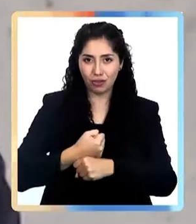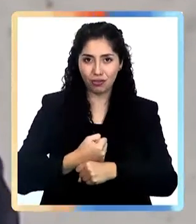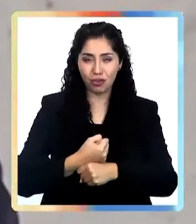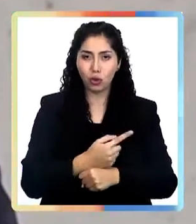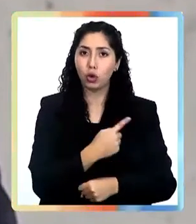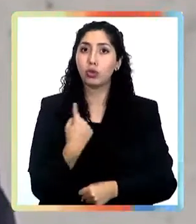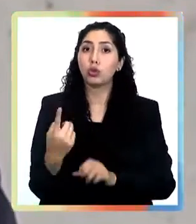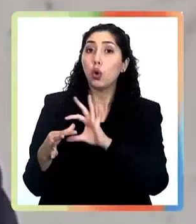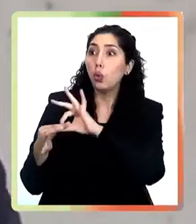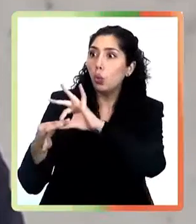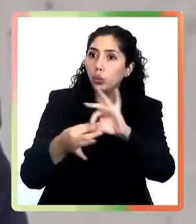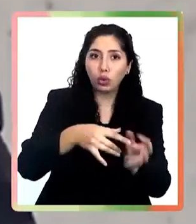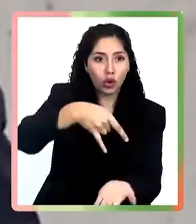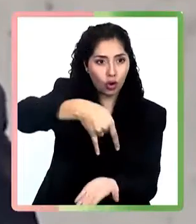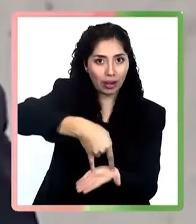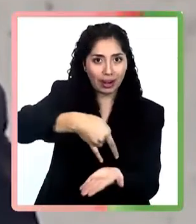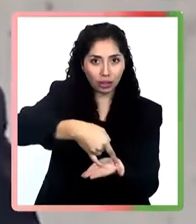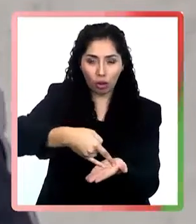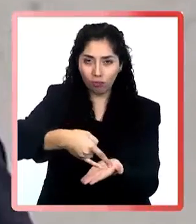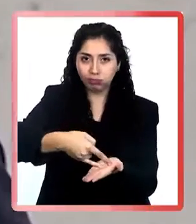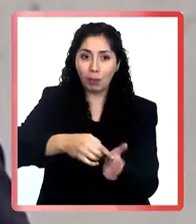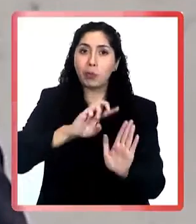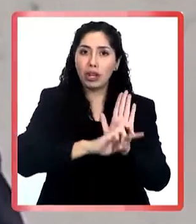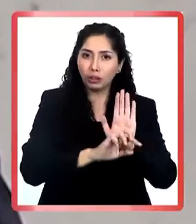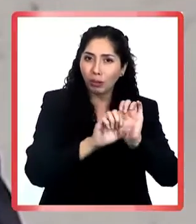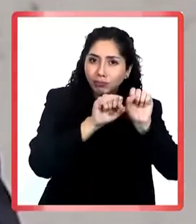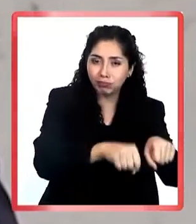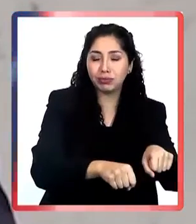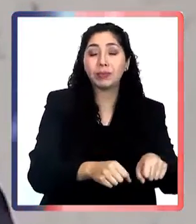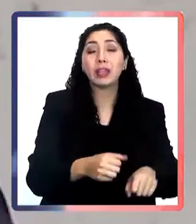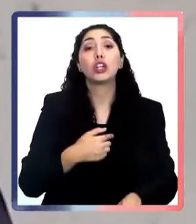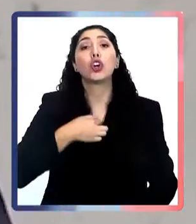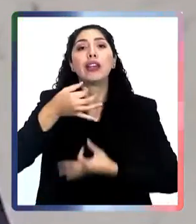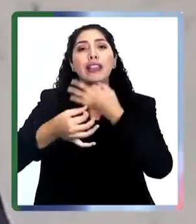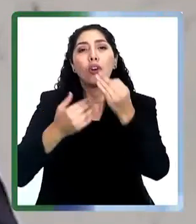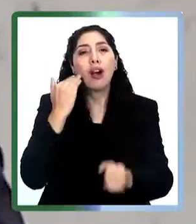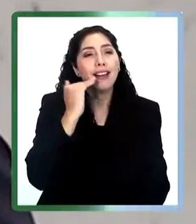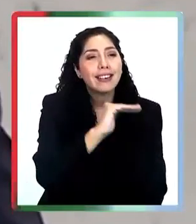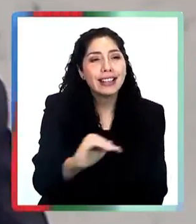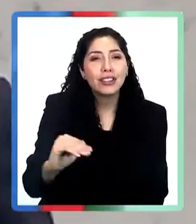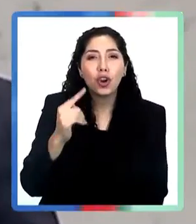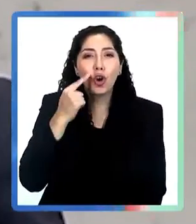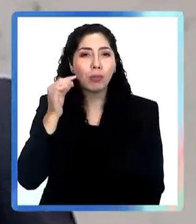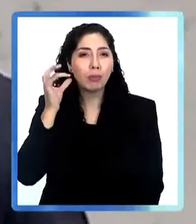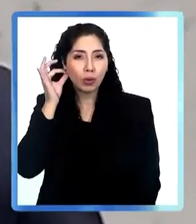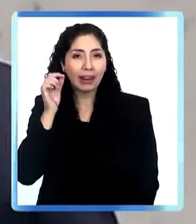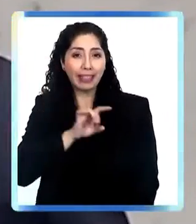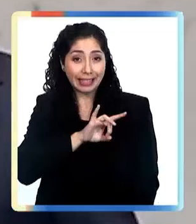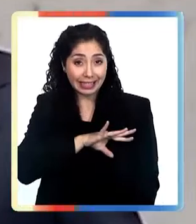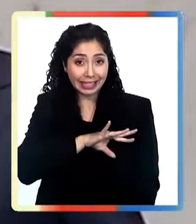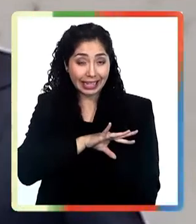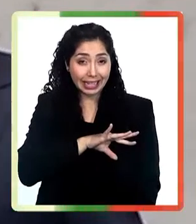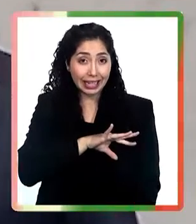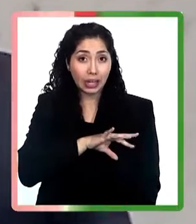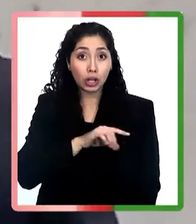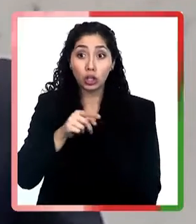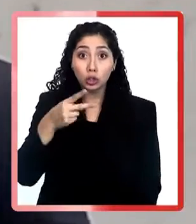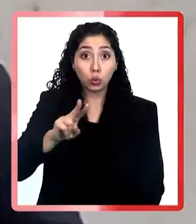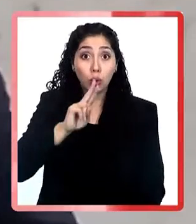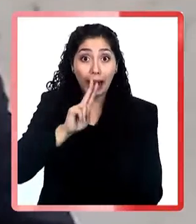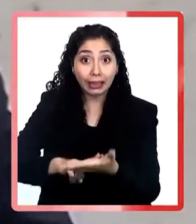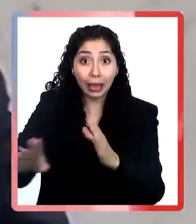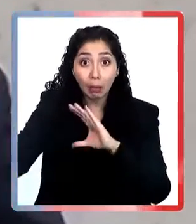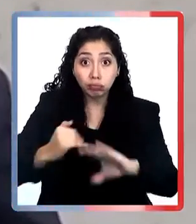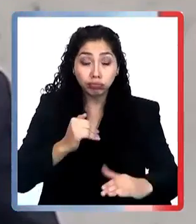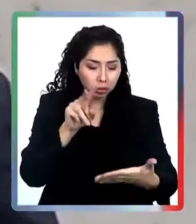adelante junto con este contexto nacional y le digo a las niñas y los niños de chile que he leído sus